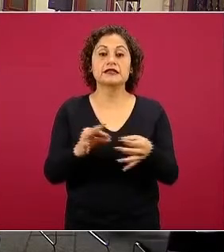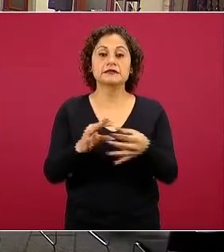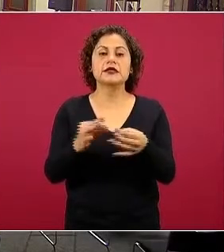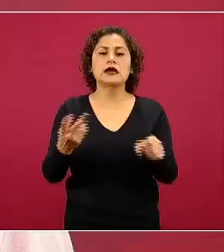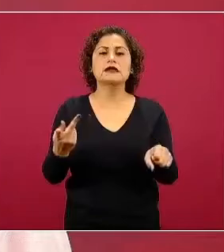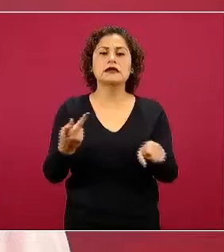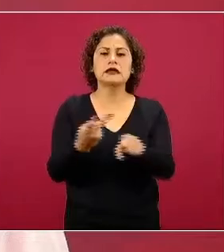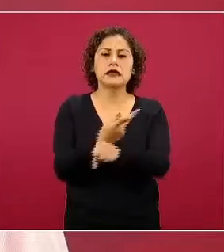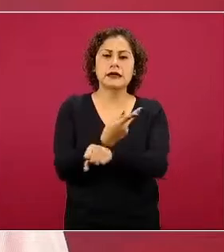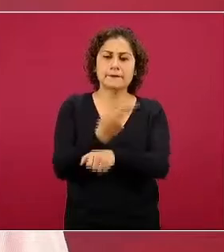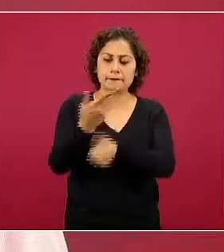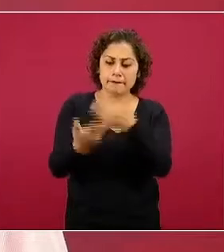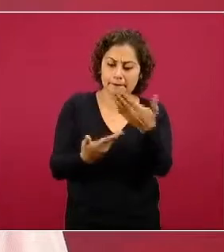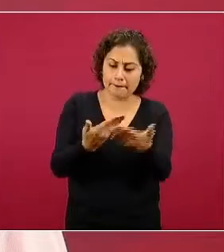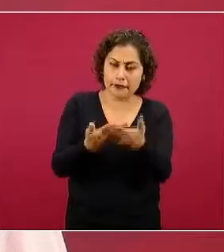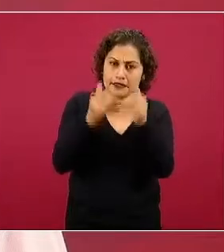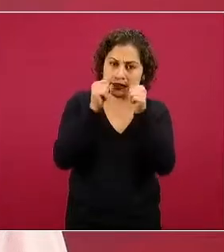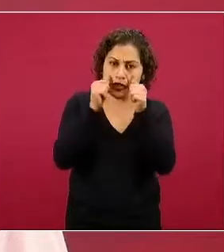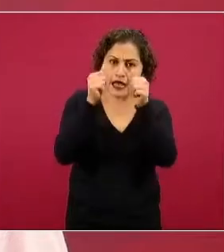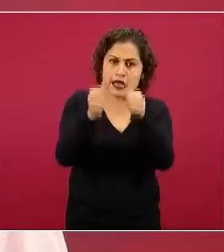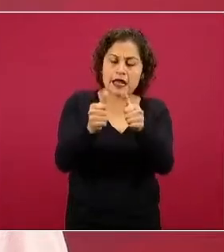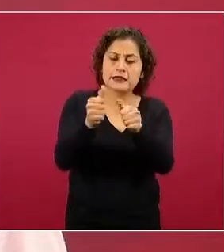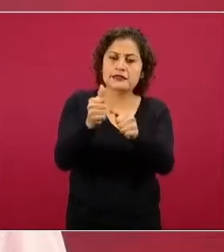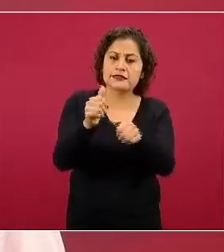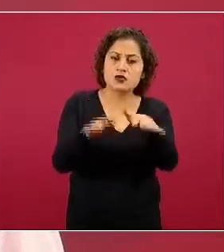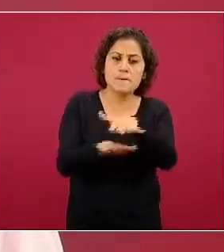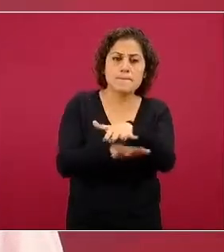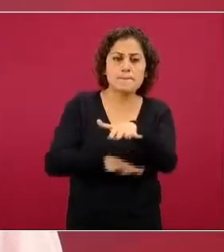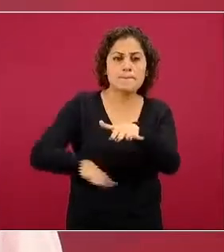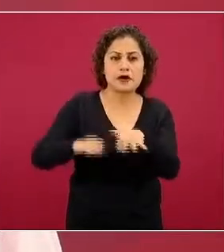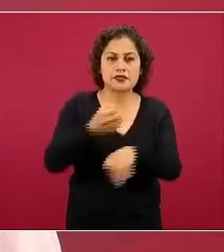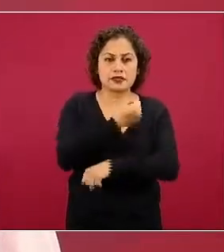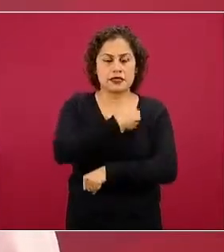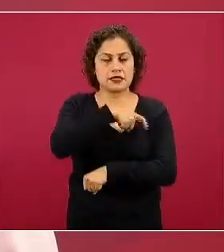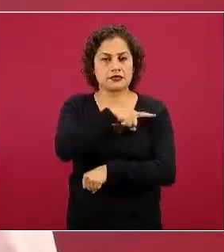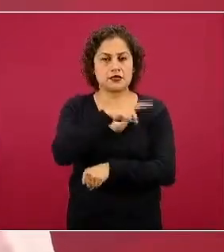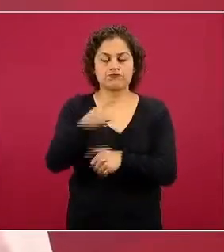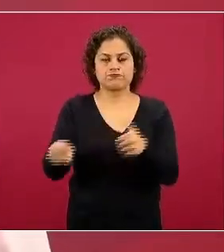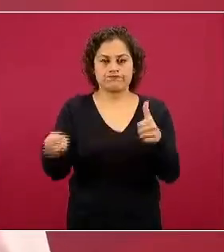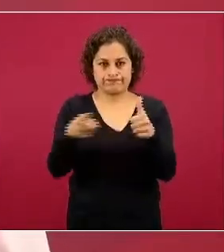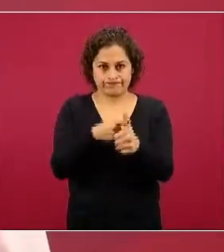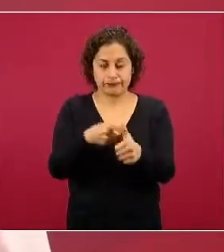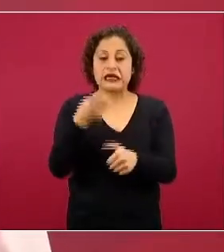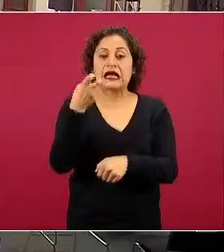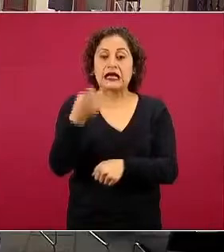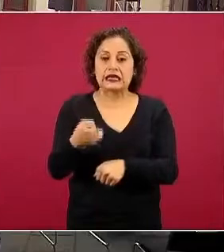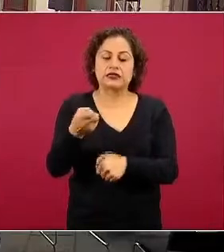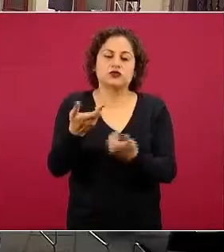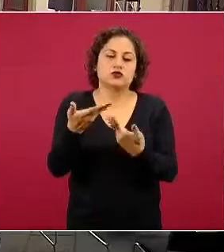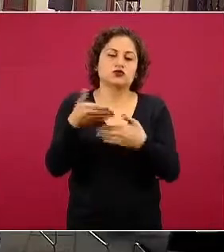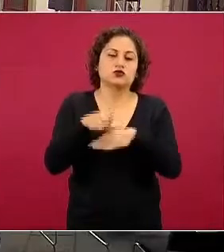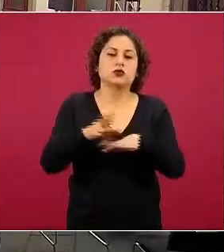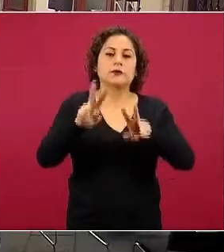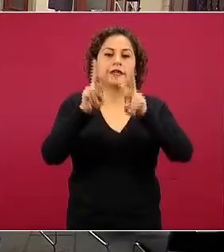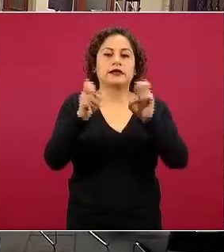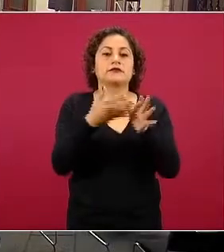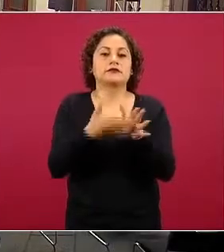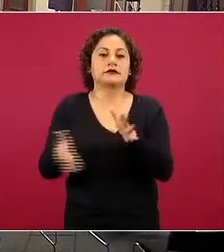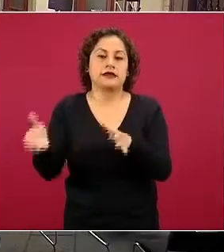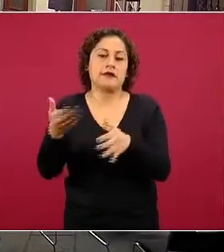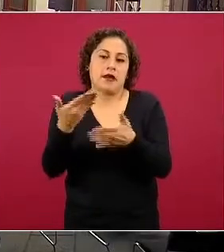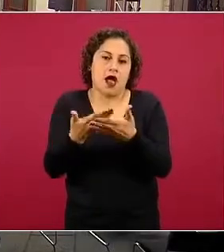salud bajo el contexto de la epidemia que estamos viviendo. Como todos y todas